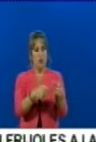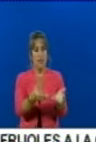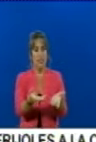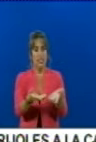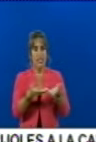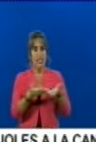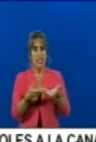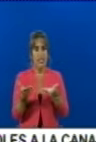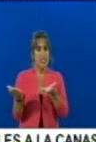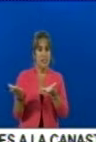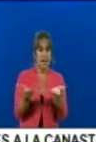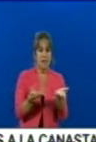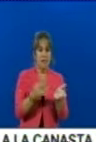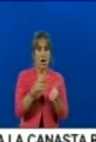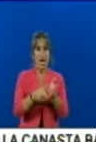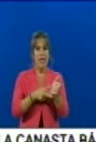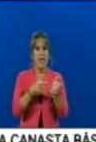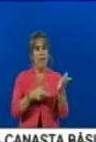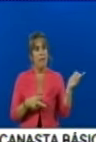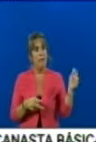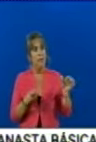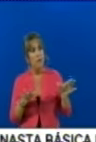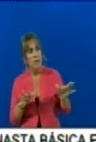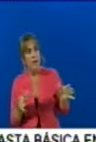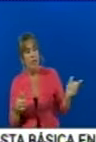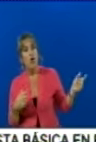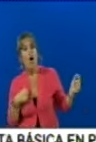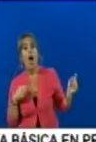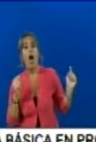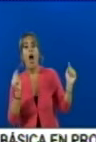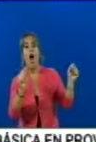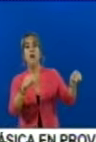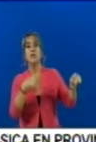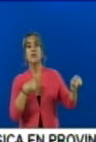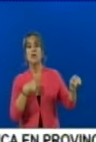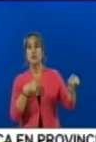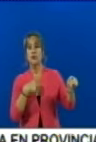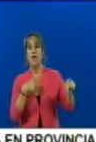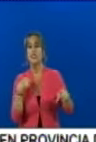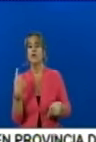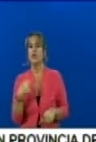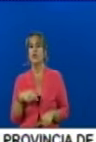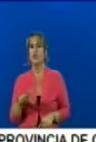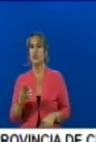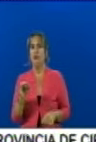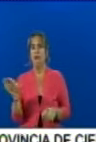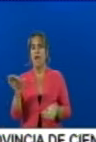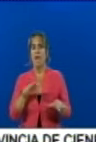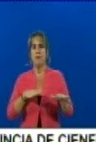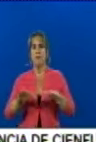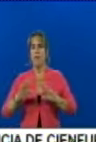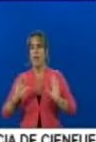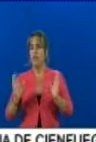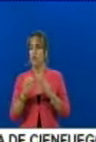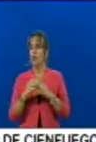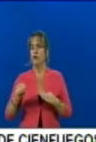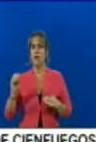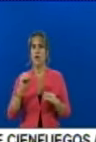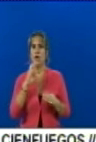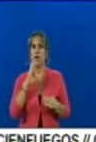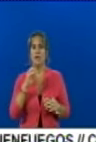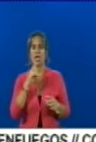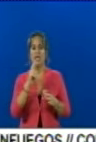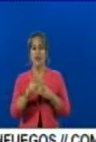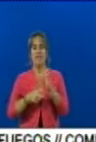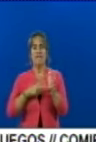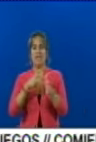recibiendo el primer lote, que fueron 11 casillas, y nosotros tenemos que decir que se ha organizado desde el